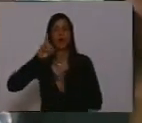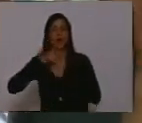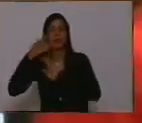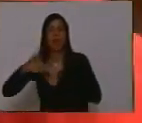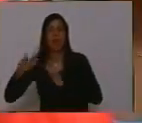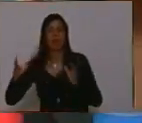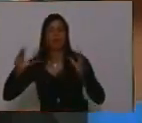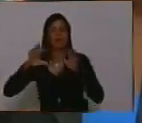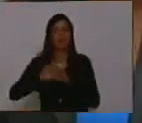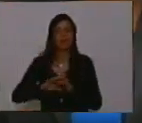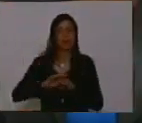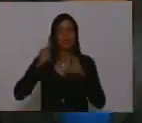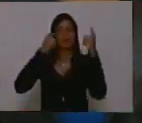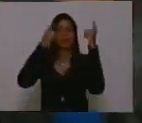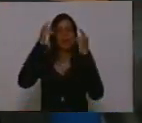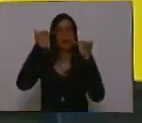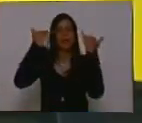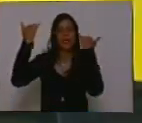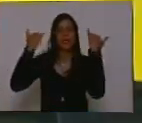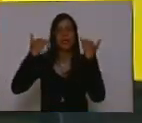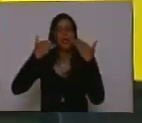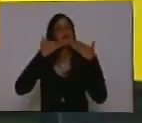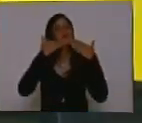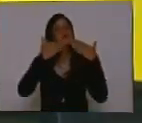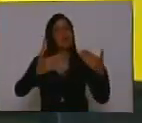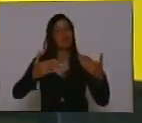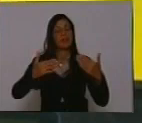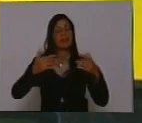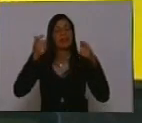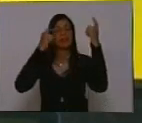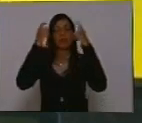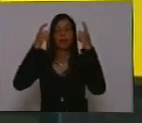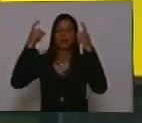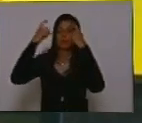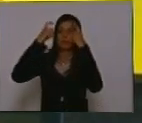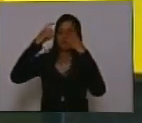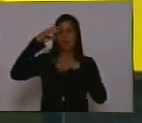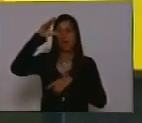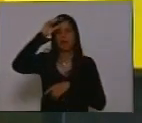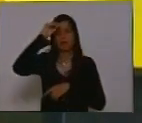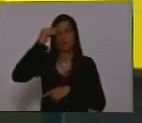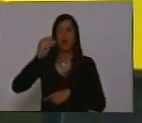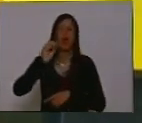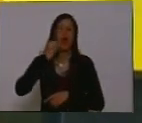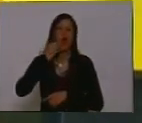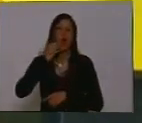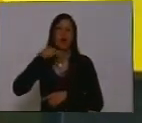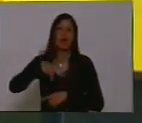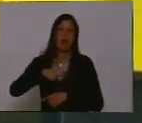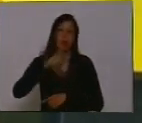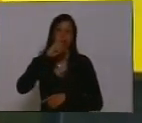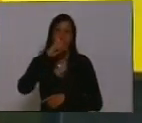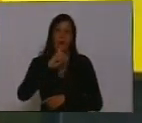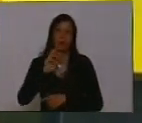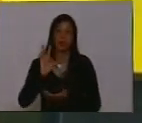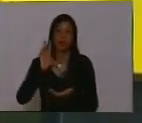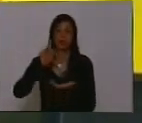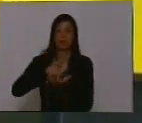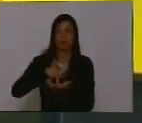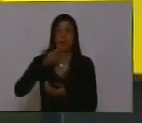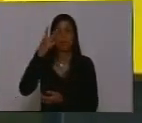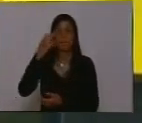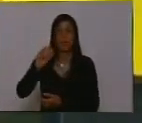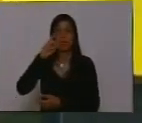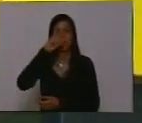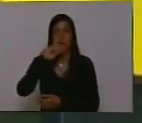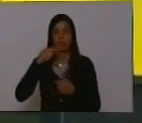Chávez con el cual nacimos y crecimos, hoy una joven de 20 años le habla al pueblo de Venezuela desde